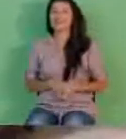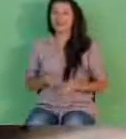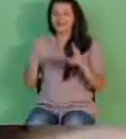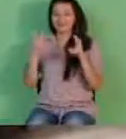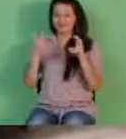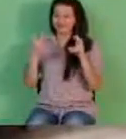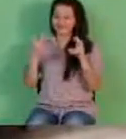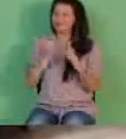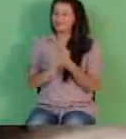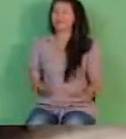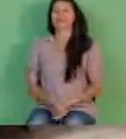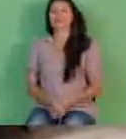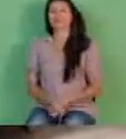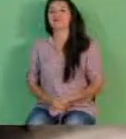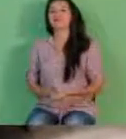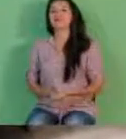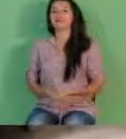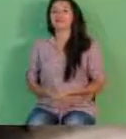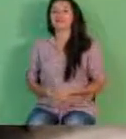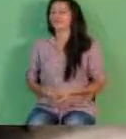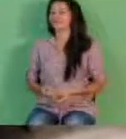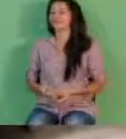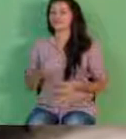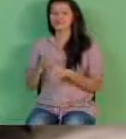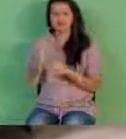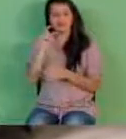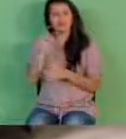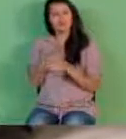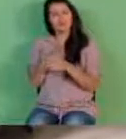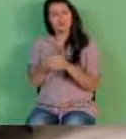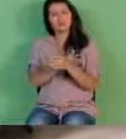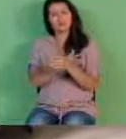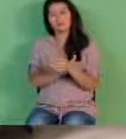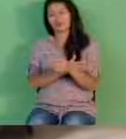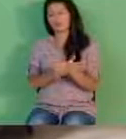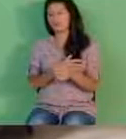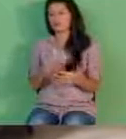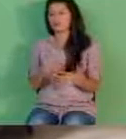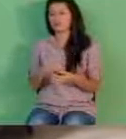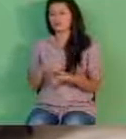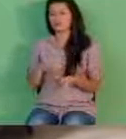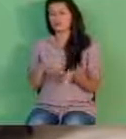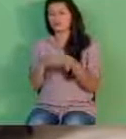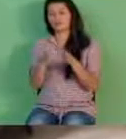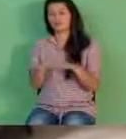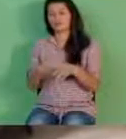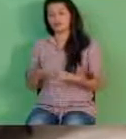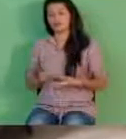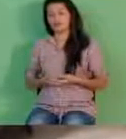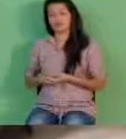entre comillas hace poco digamos en televisión un caso de de la muerte de un bebé de nueve